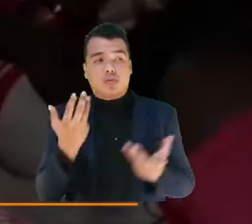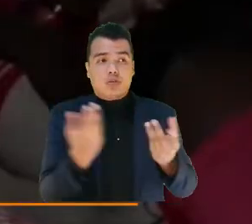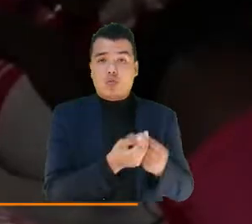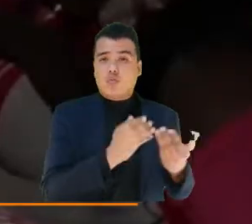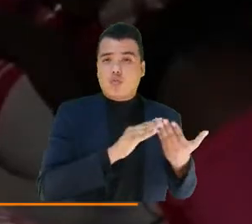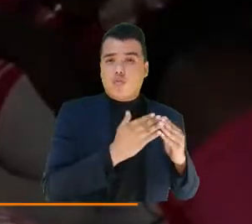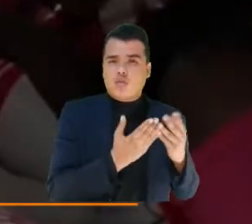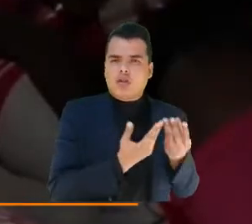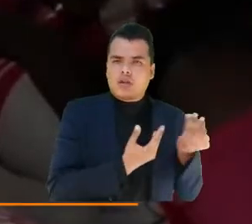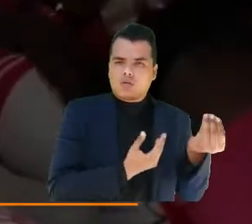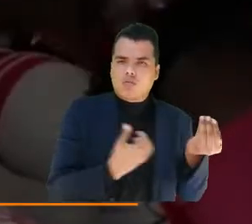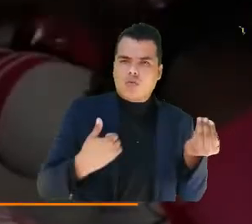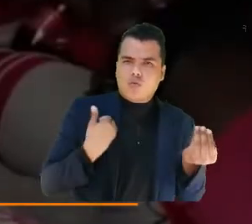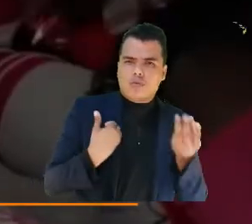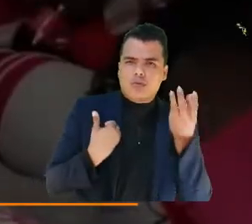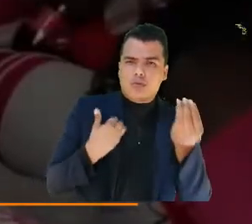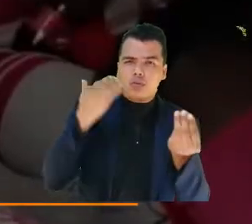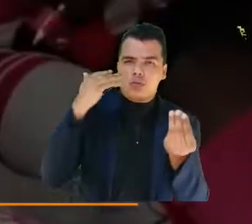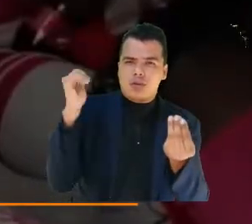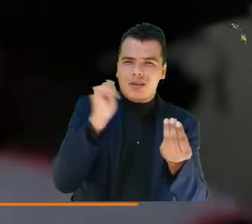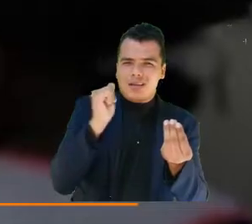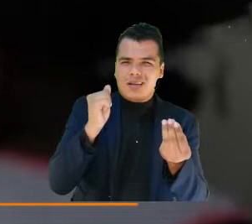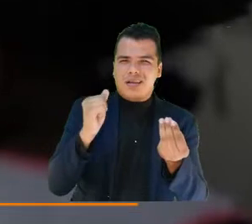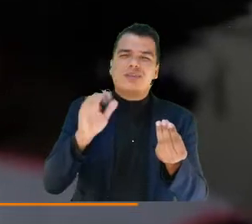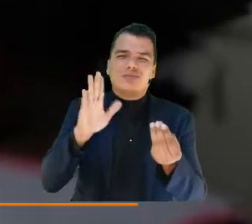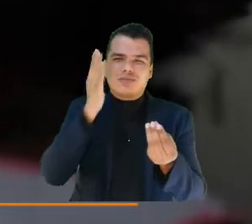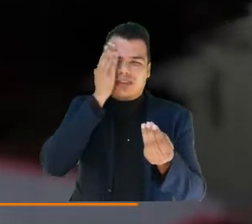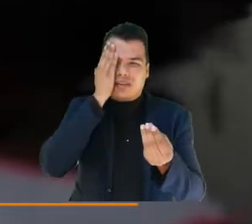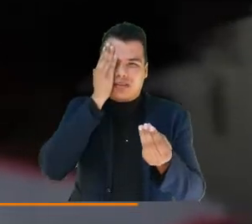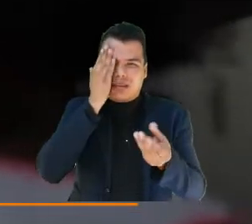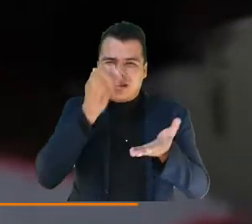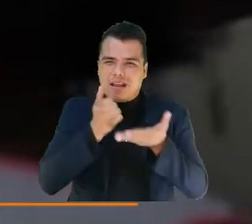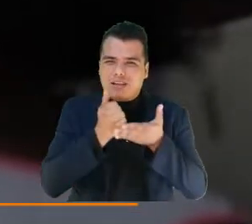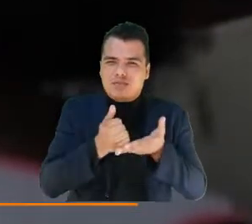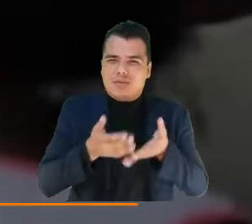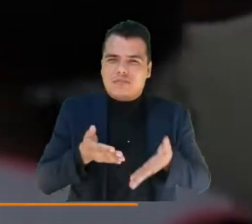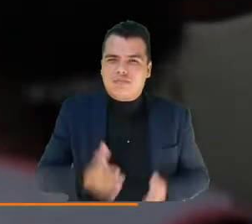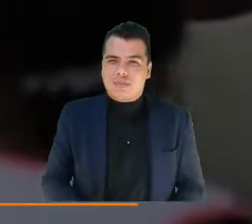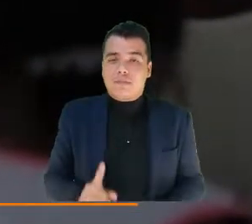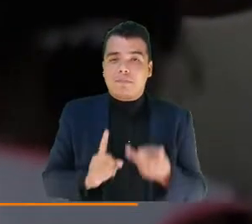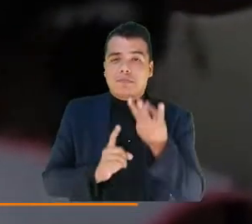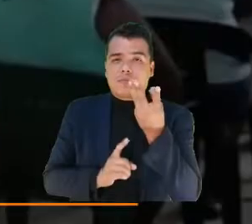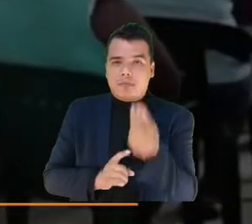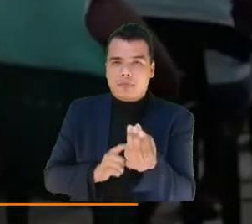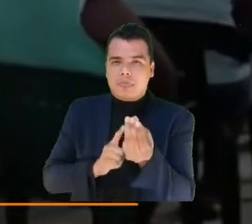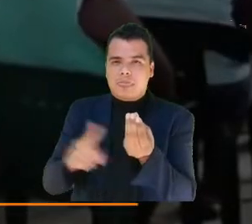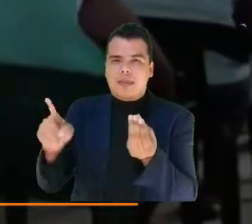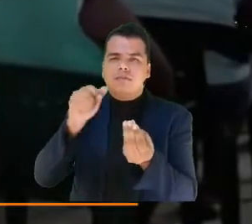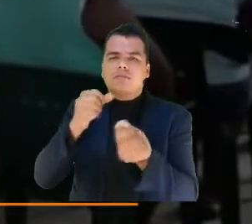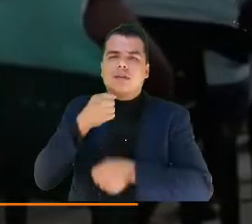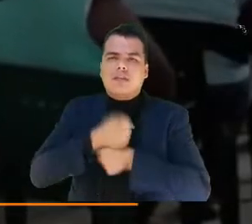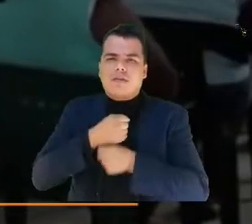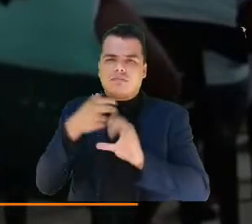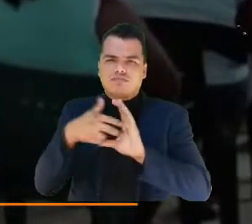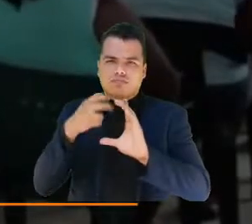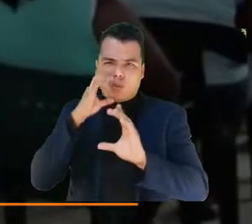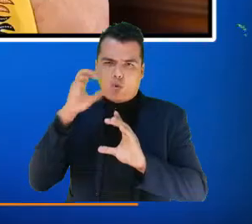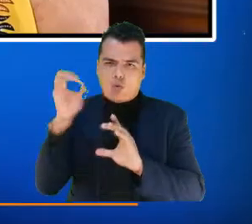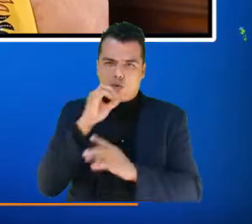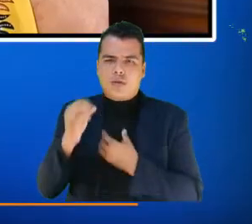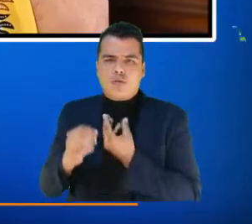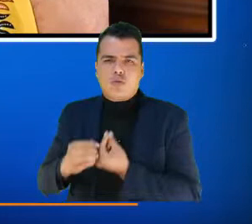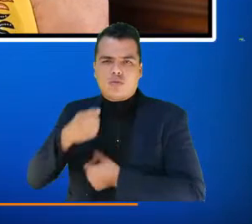organizaron grupos de jóvenes, grupos de mujeres parteras, grupos de mineros, grupos de